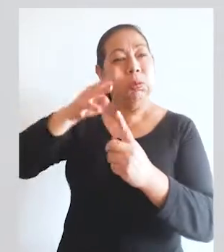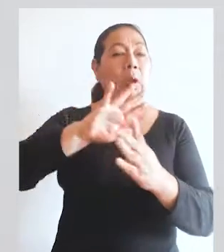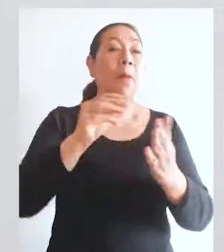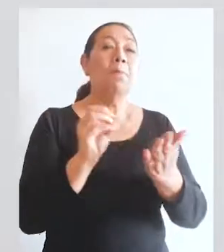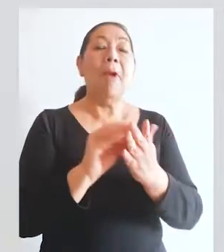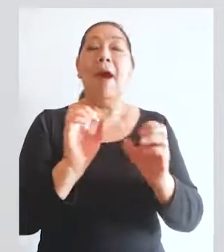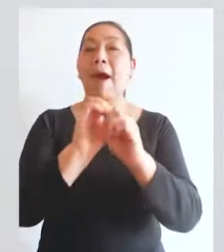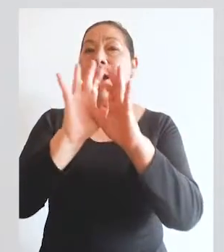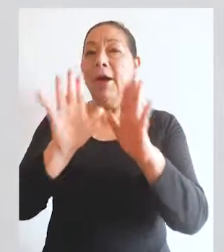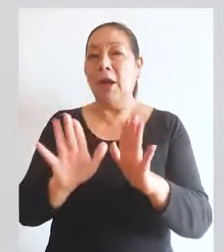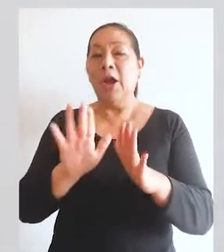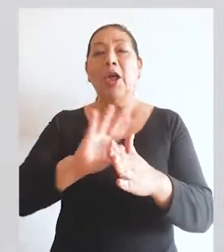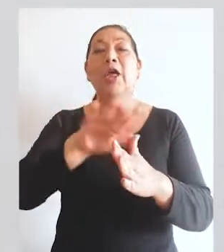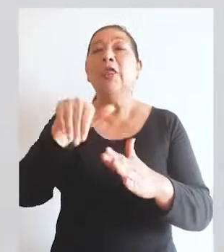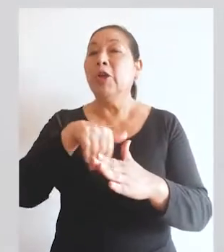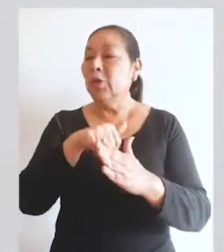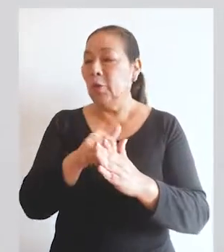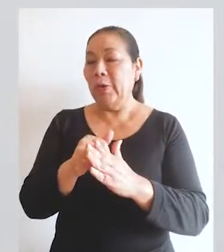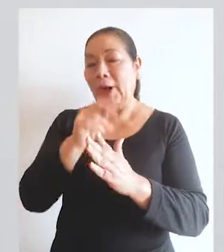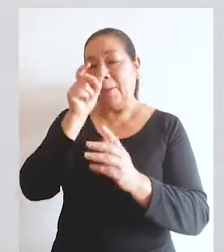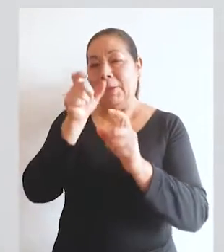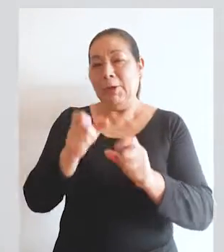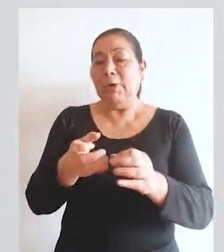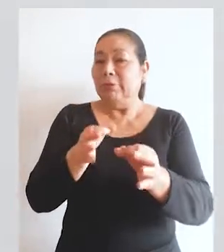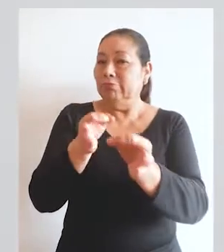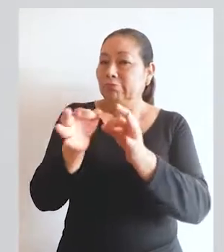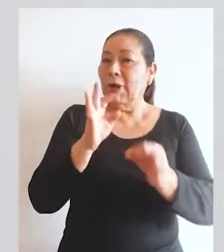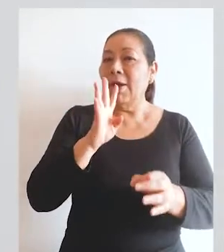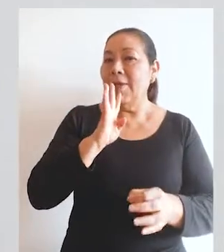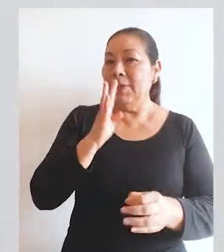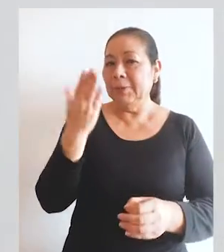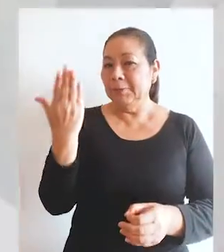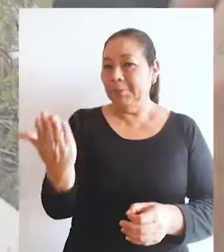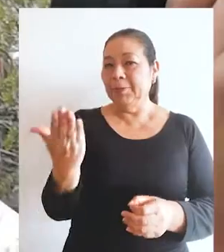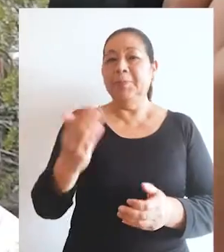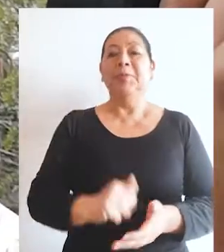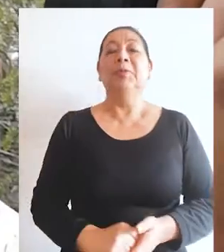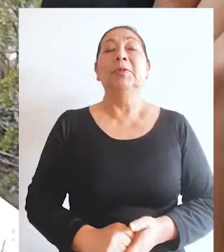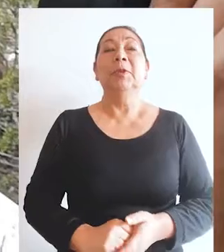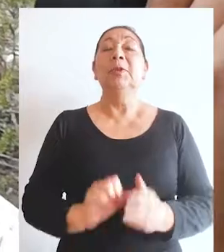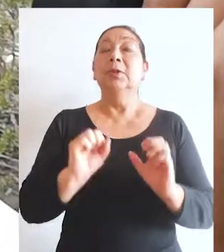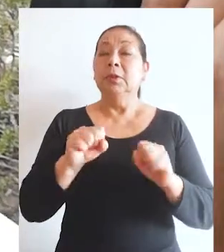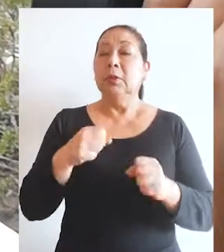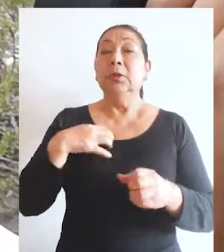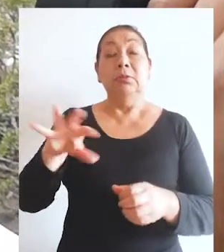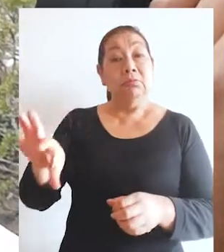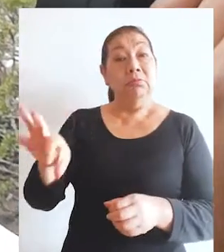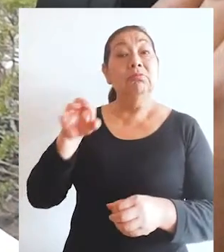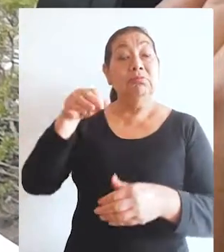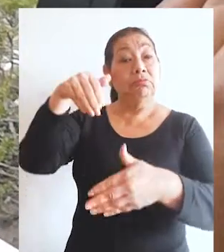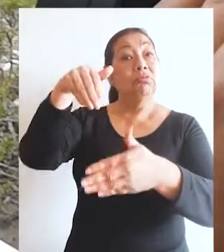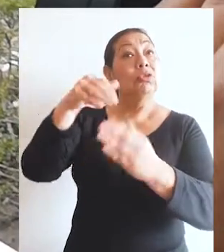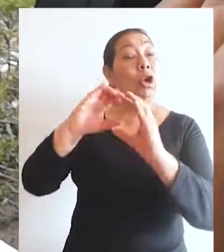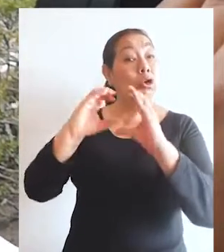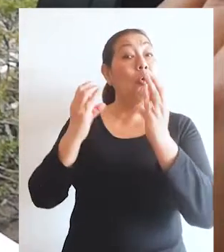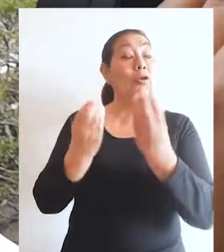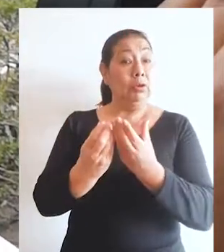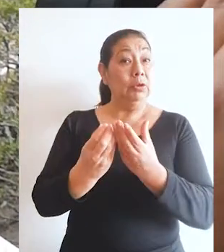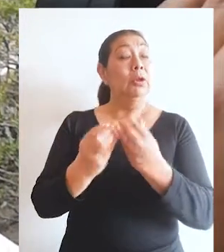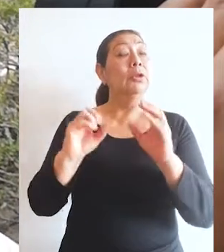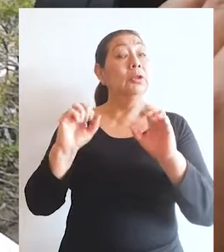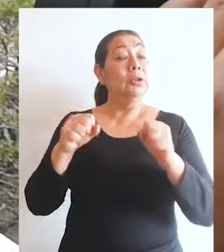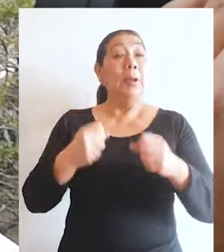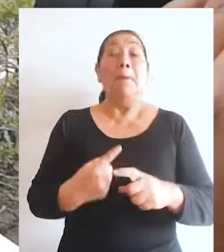y transparente de la historia del Perú. Aquí sus declaraciones. Nosotros hemos sido elegidos por el Congreso de la